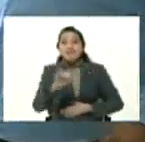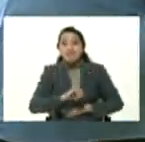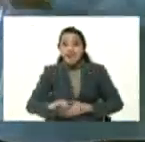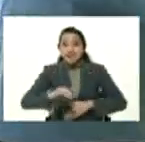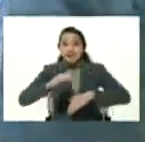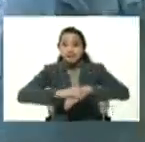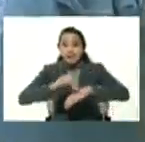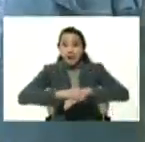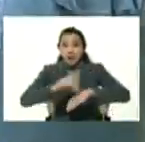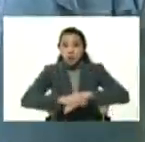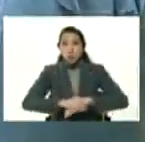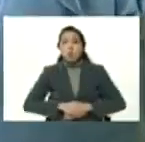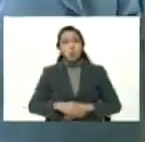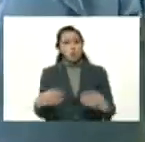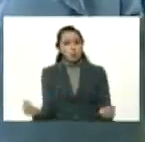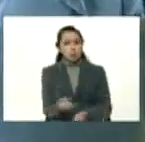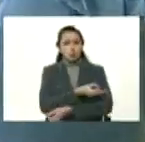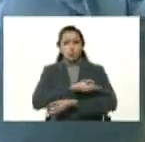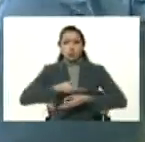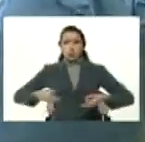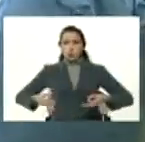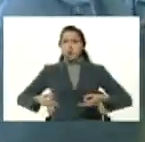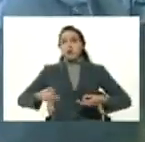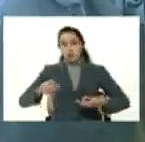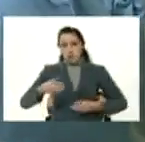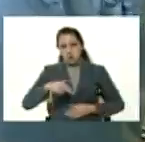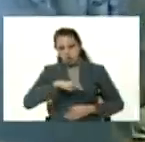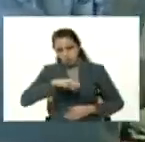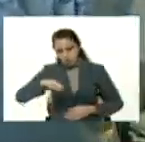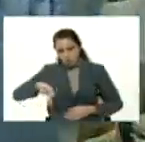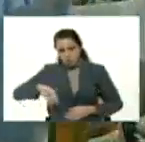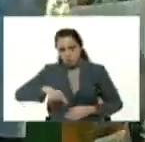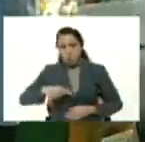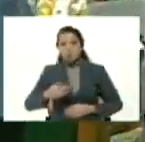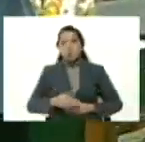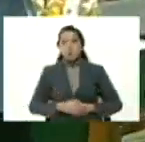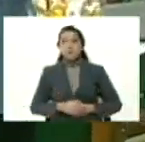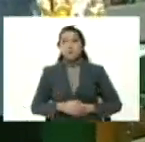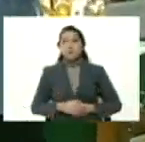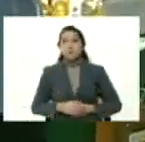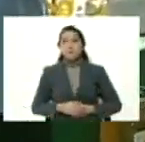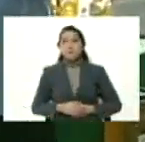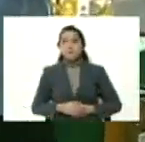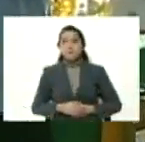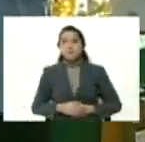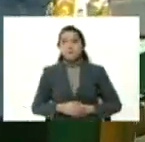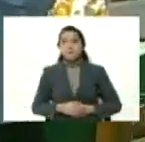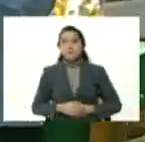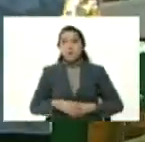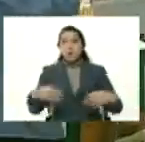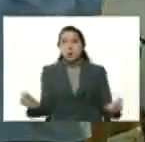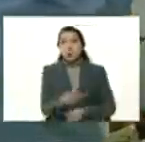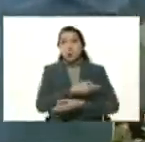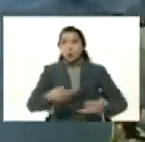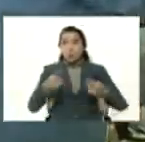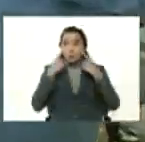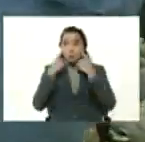un éxito. Correcto. Y que nos ha ayudado. Una gran calidad, mira. Sí. Aquí estoy viendo, mira, mira este